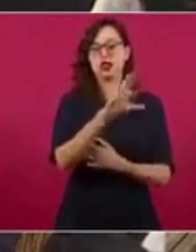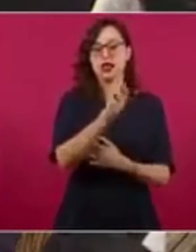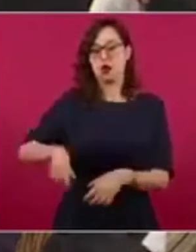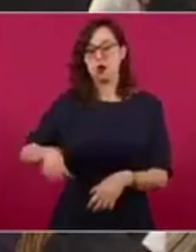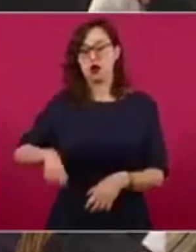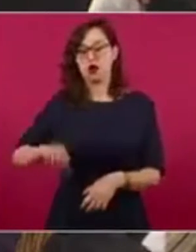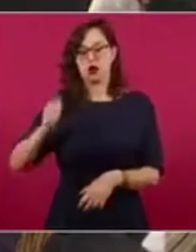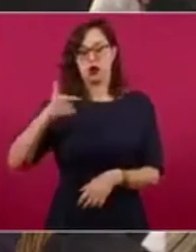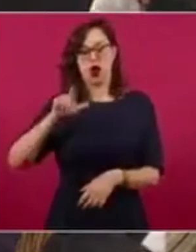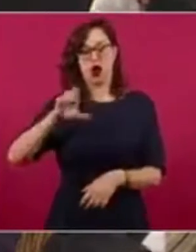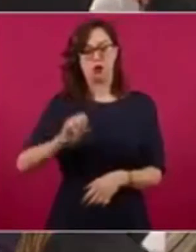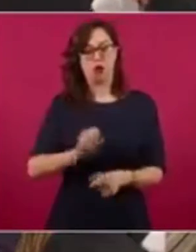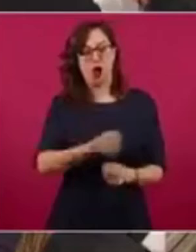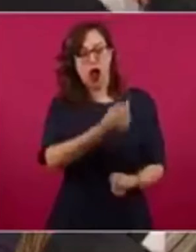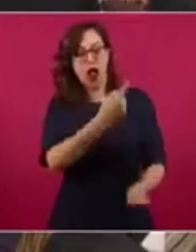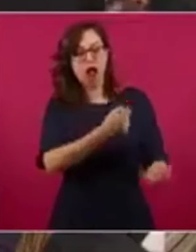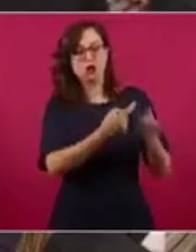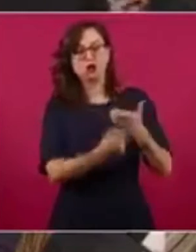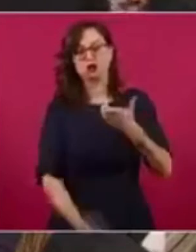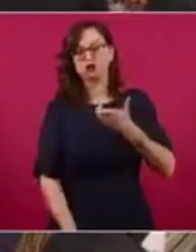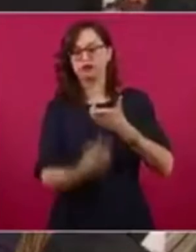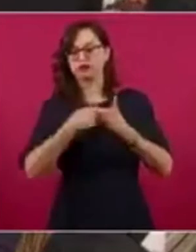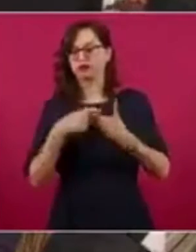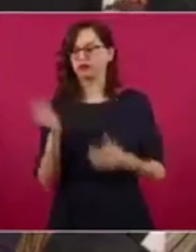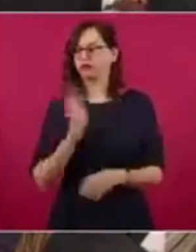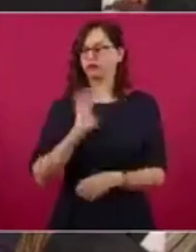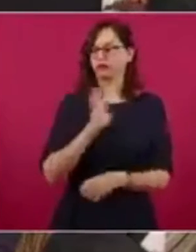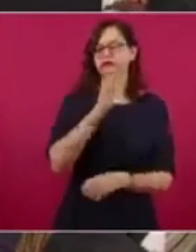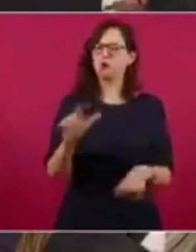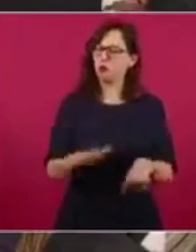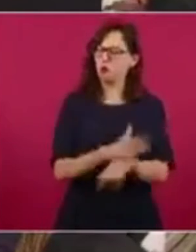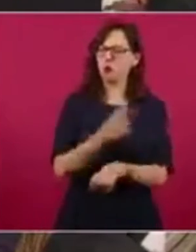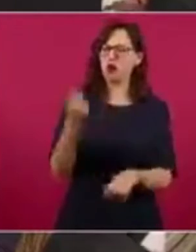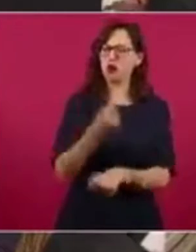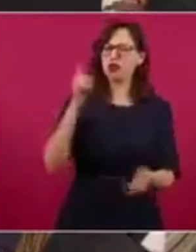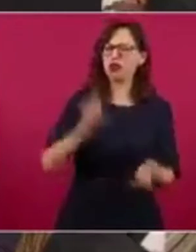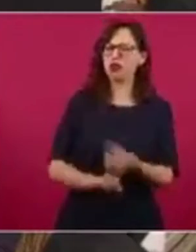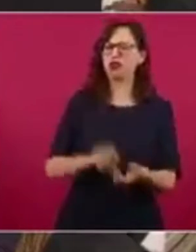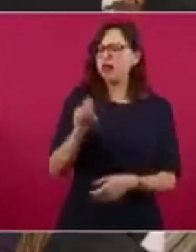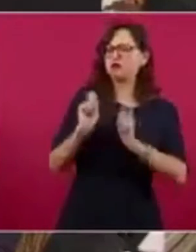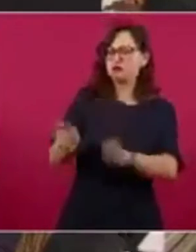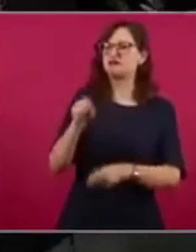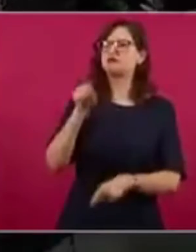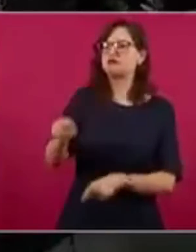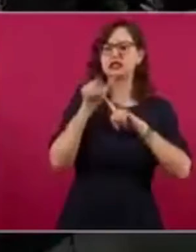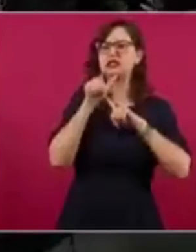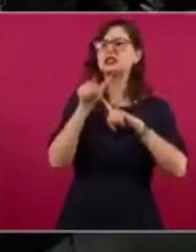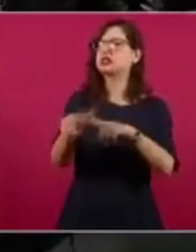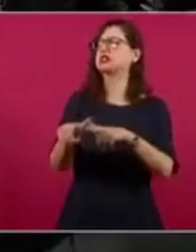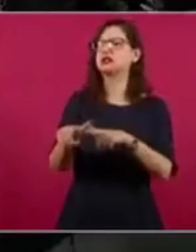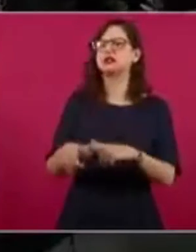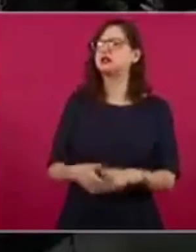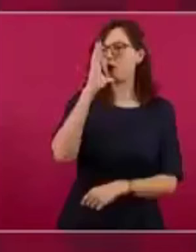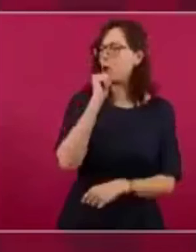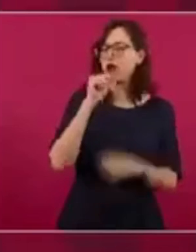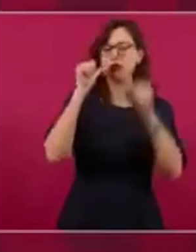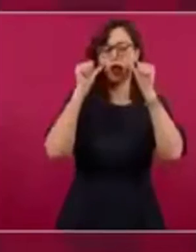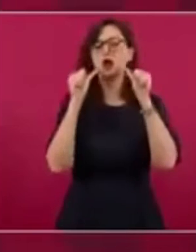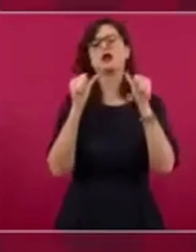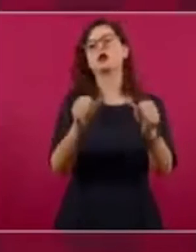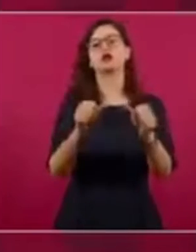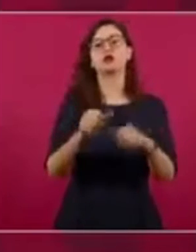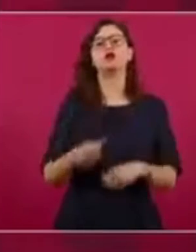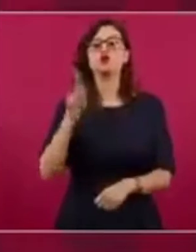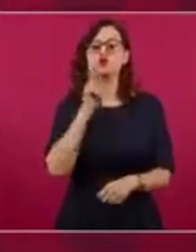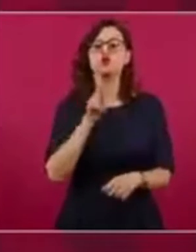su gobierno? ¿Por qué la aferración de mantener a Enrique Irazoque al frente de un puesto que no está dando el ancho, que